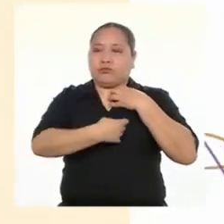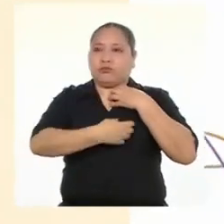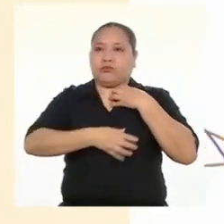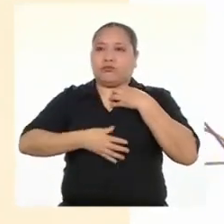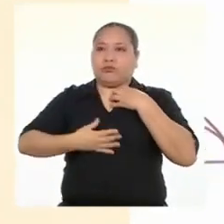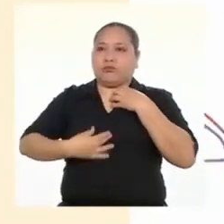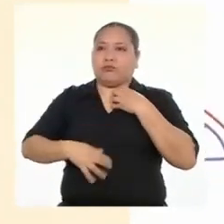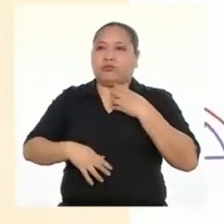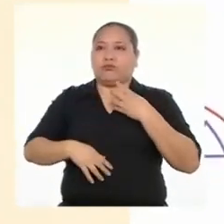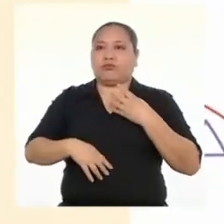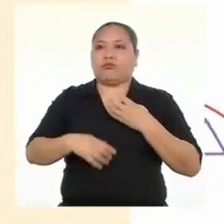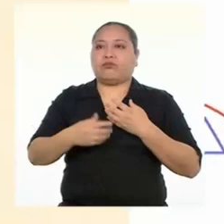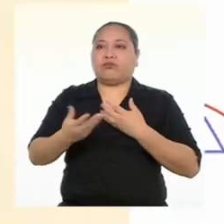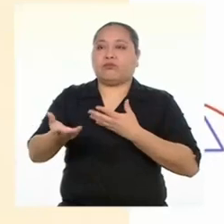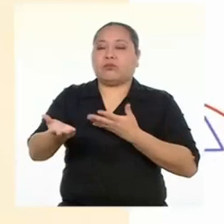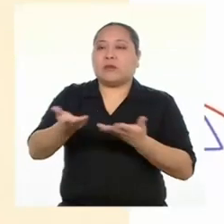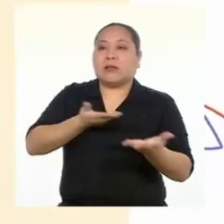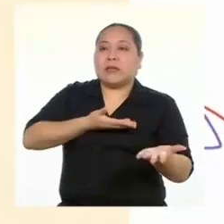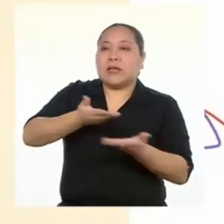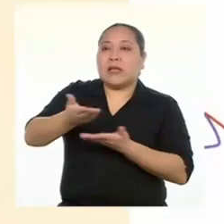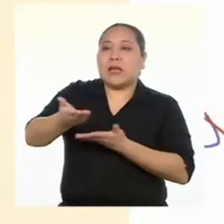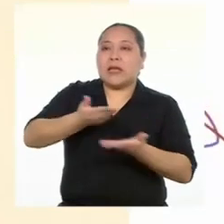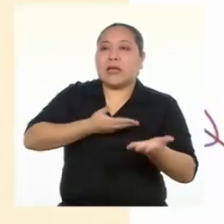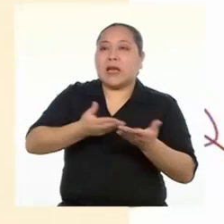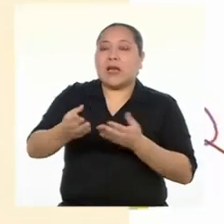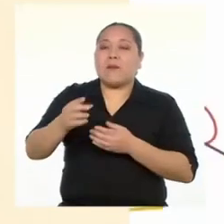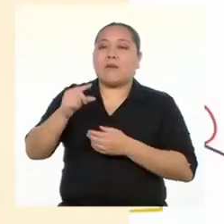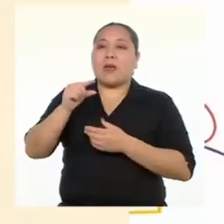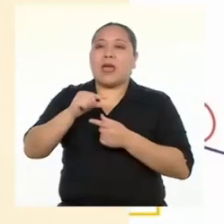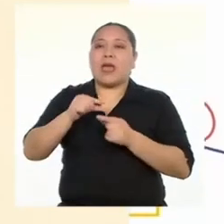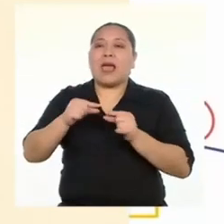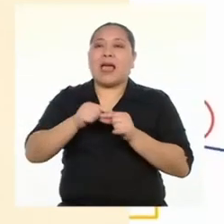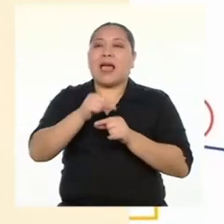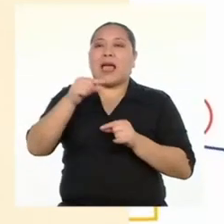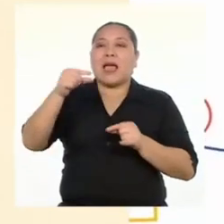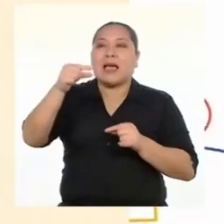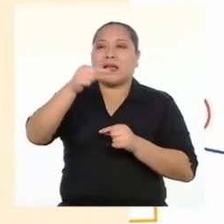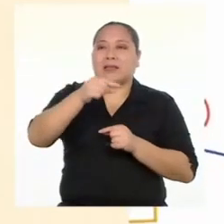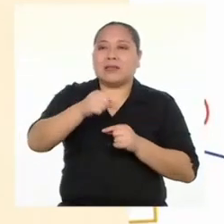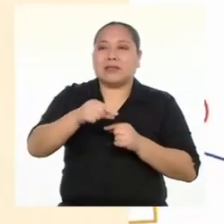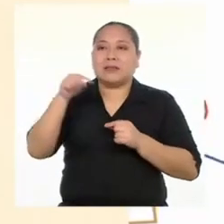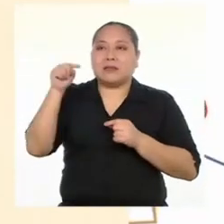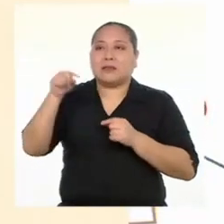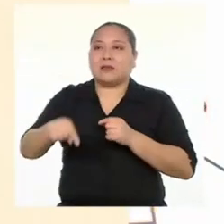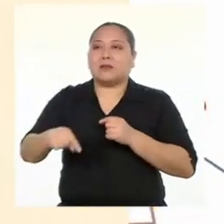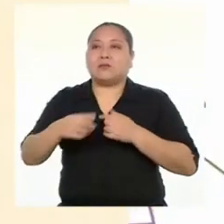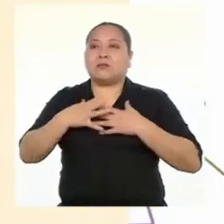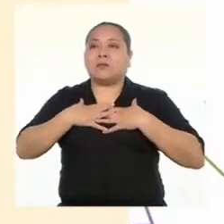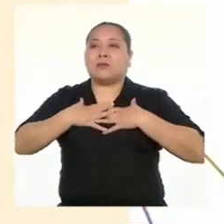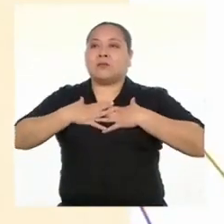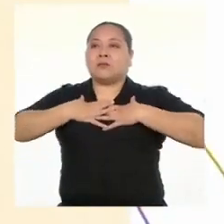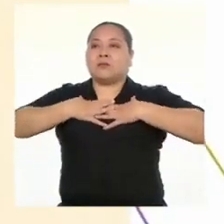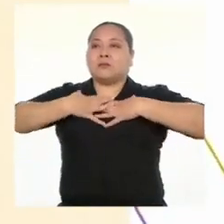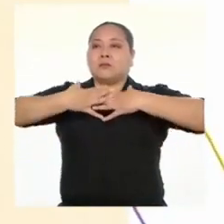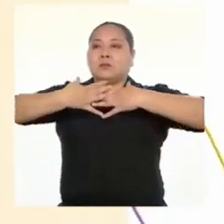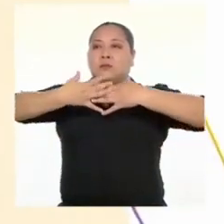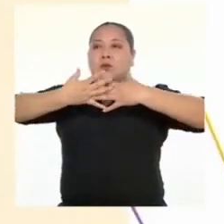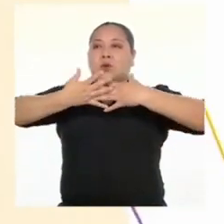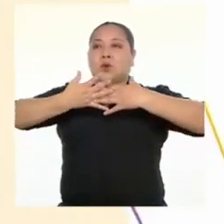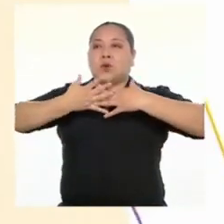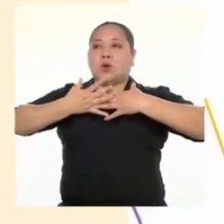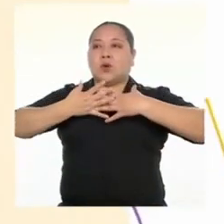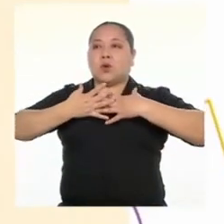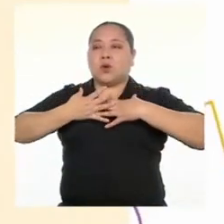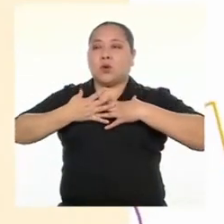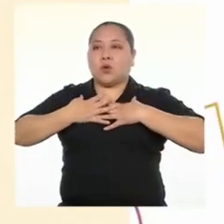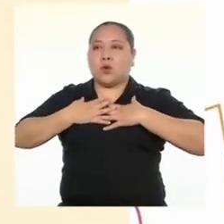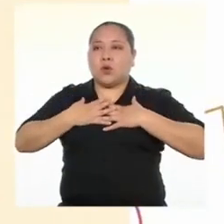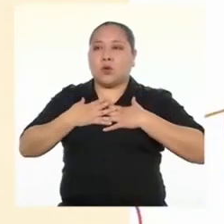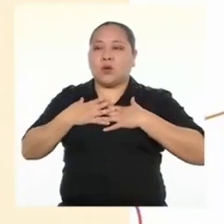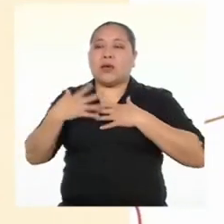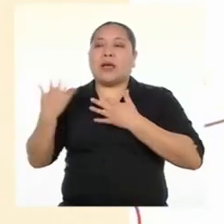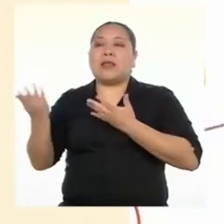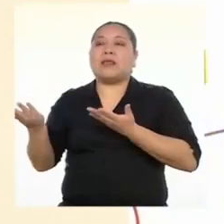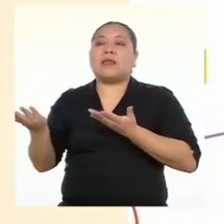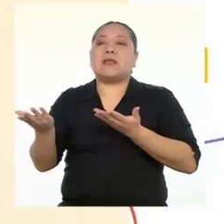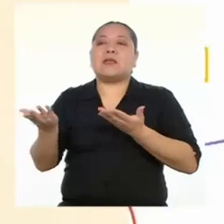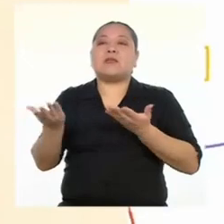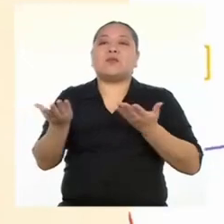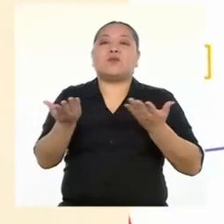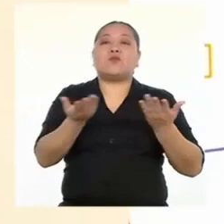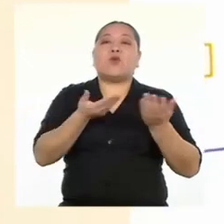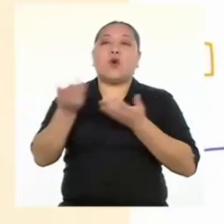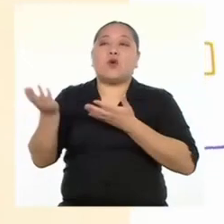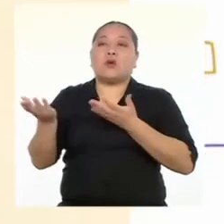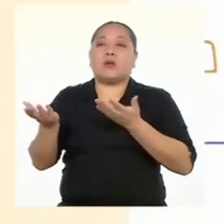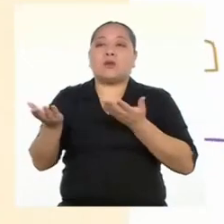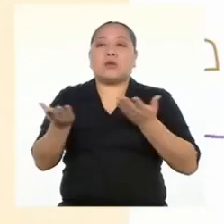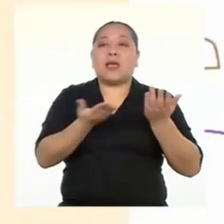digestivo. El intercambio de gases con el medio externo, que se realiza con el sistema respiratorio. El proceso de transporte, que